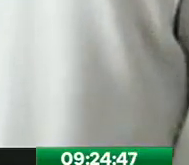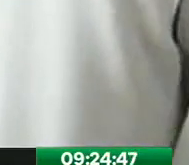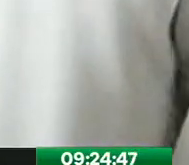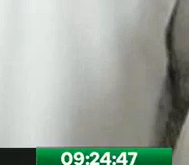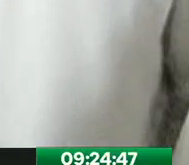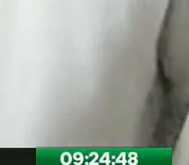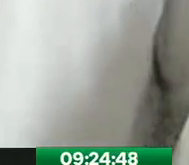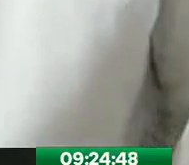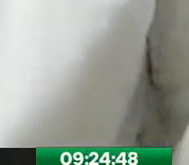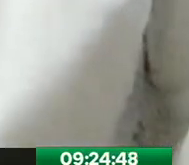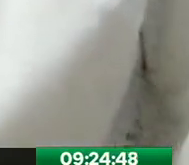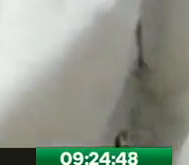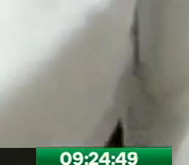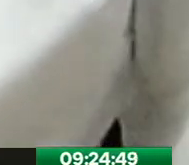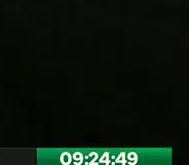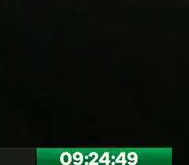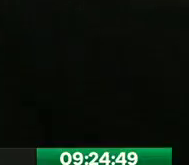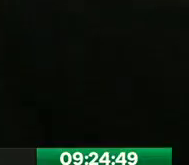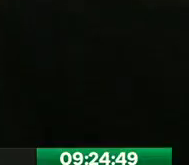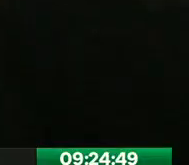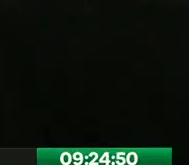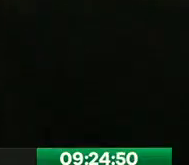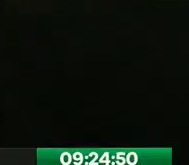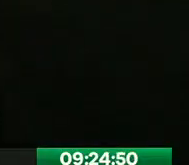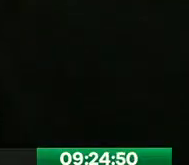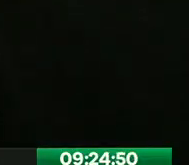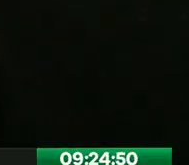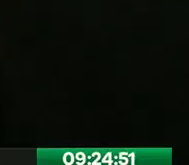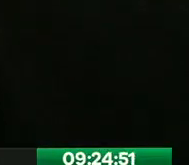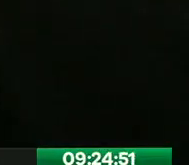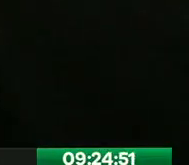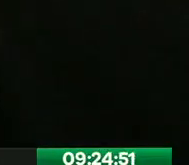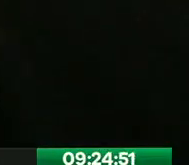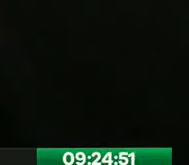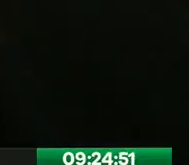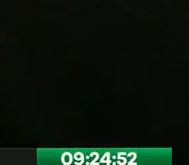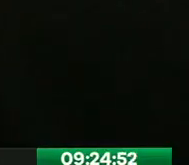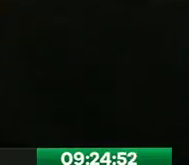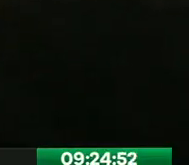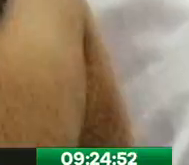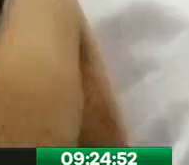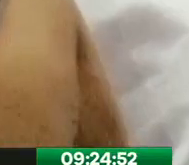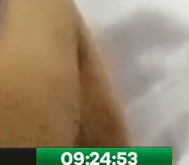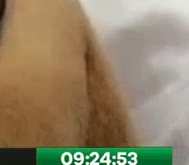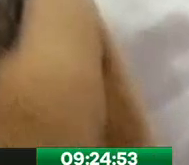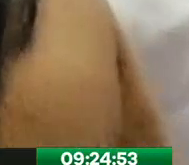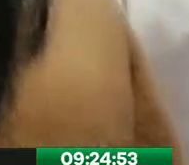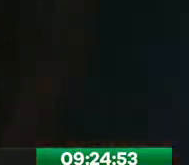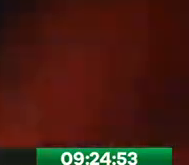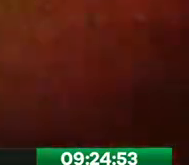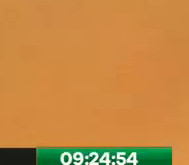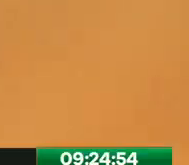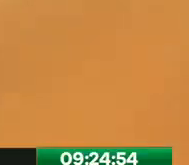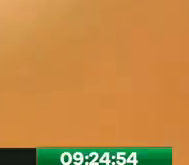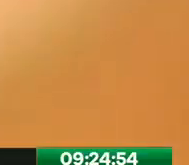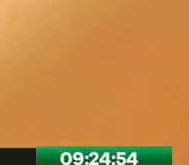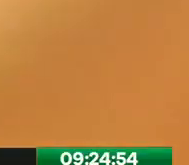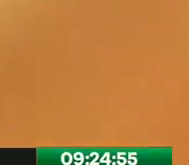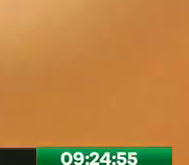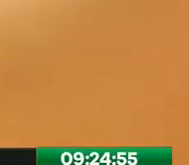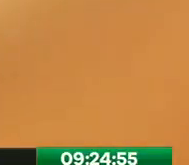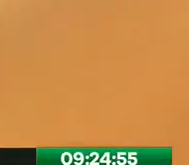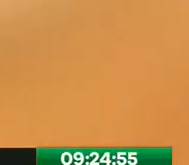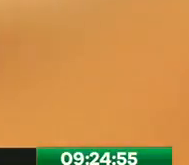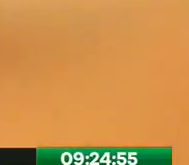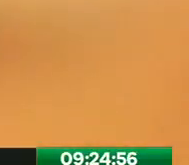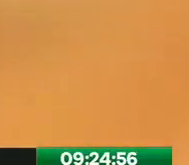Para ellas fueron momentos de terror los que vivieron mientras se encontraban bajo las amenazas de sus captores. Cuando nos comenzaron a